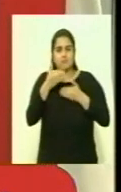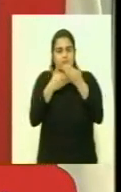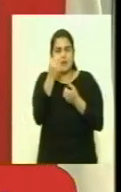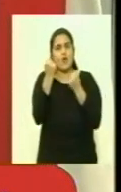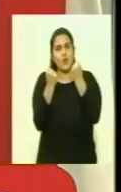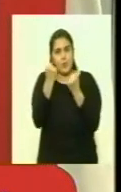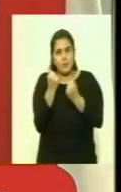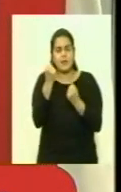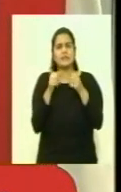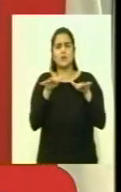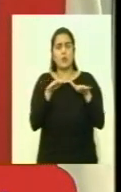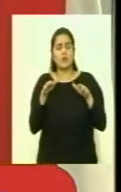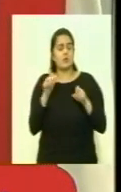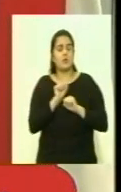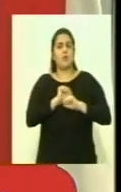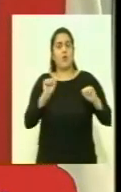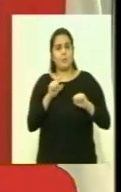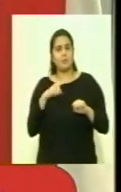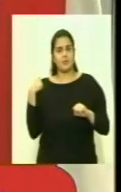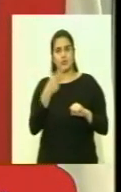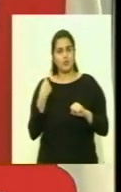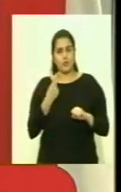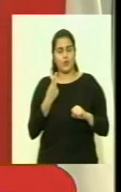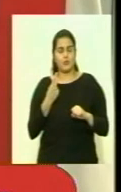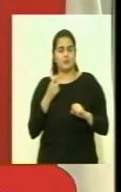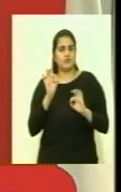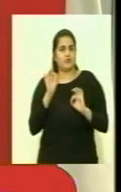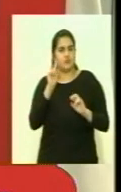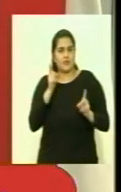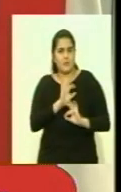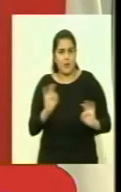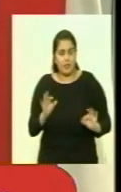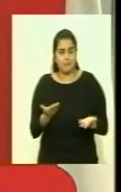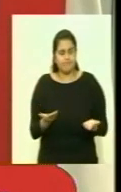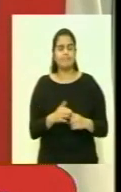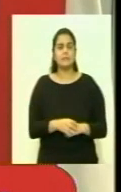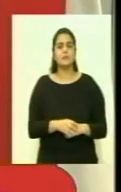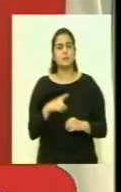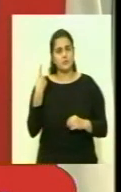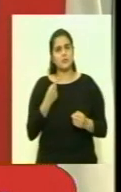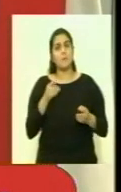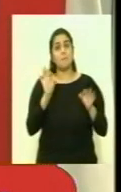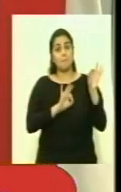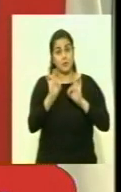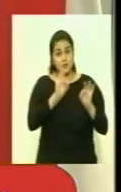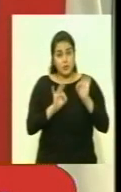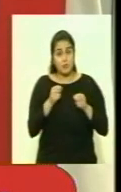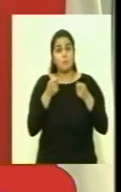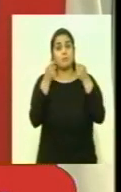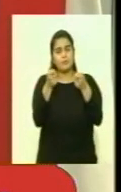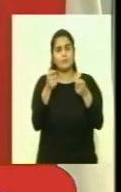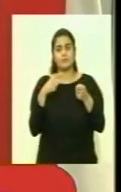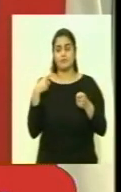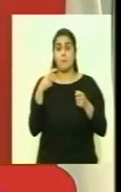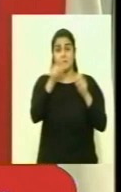situación inédita que vivíamos y también imprevisible. Fue por eso que promovimos un proyecto donde quienes más